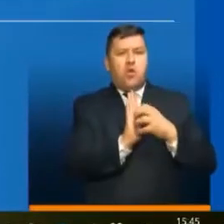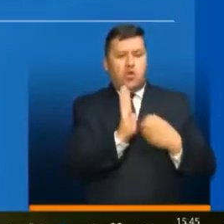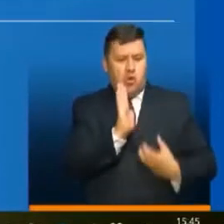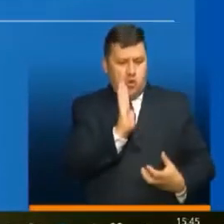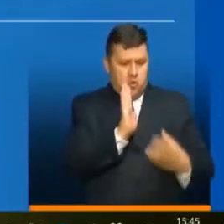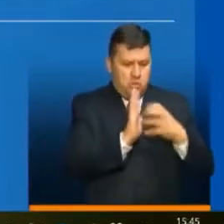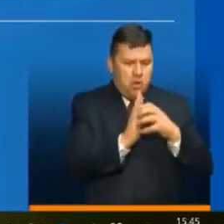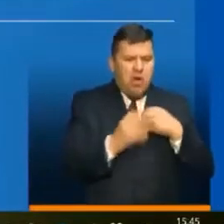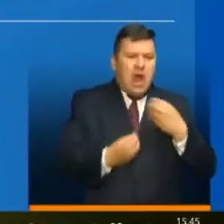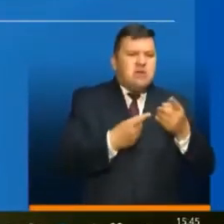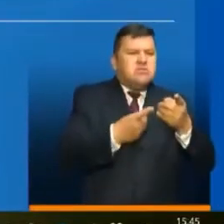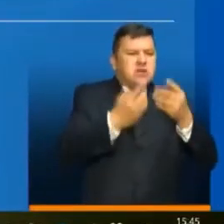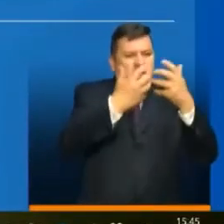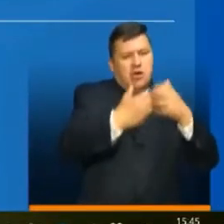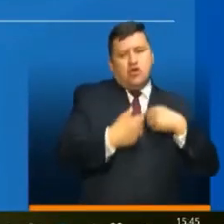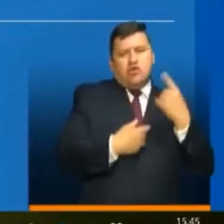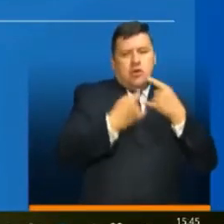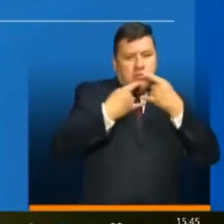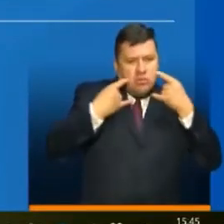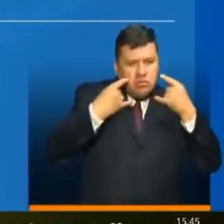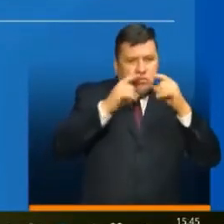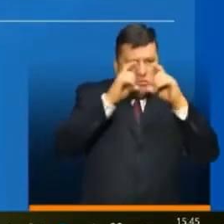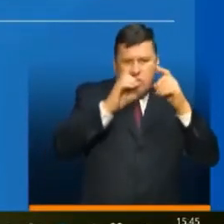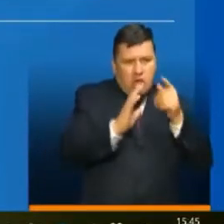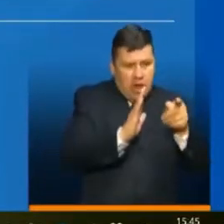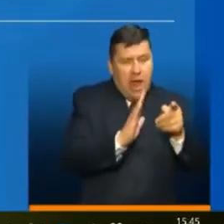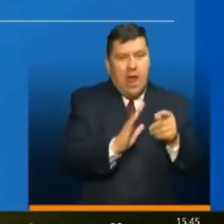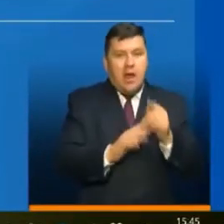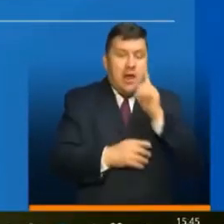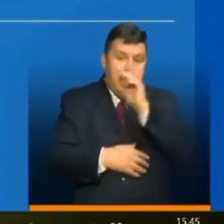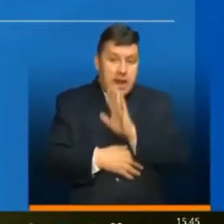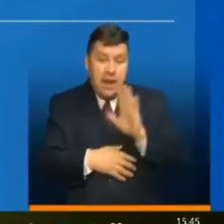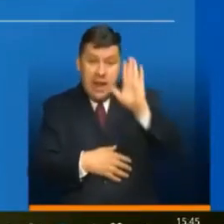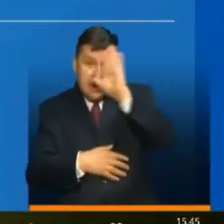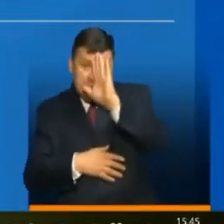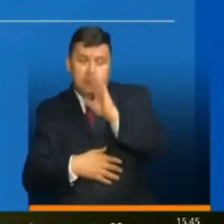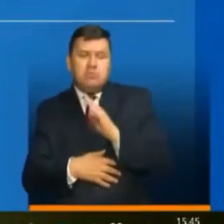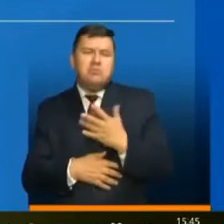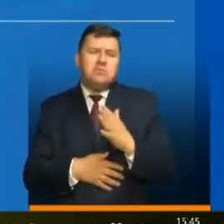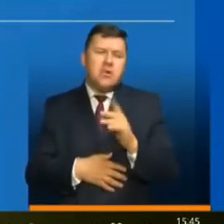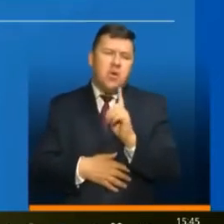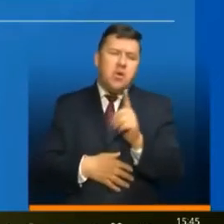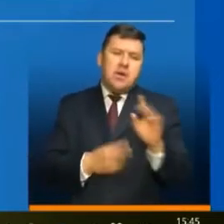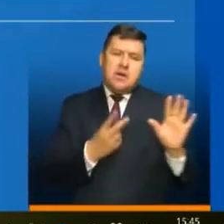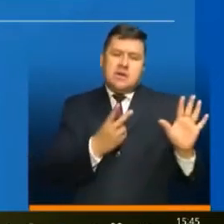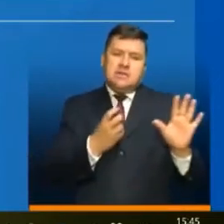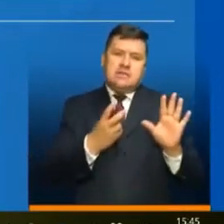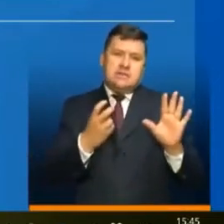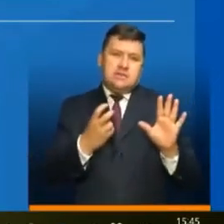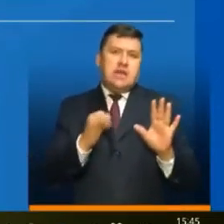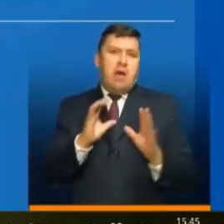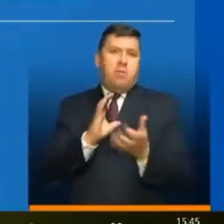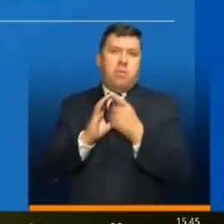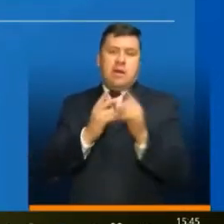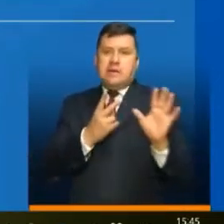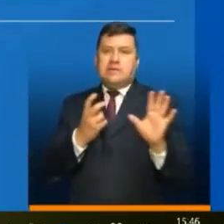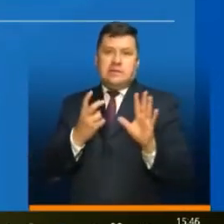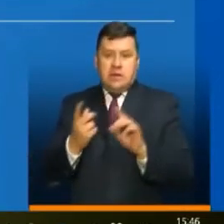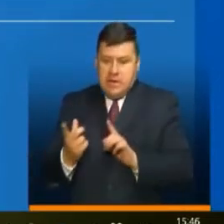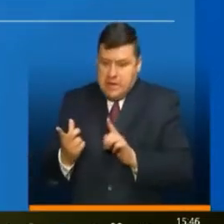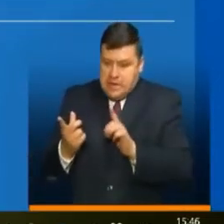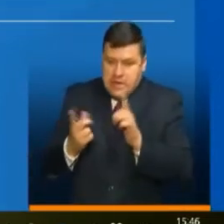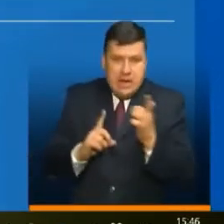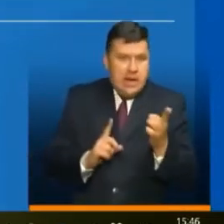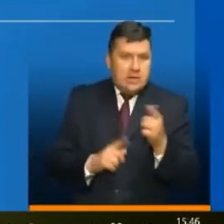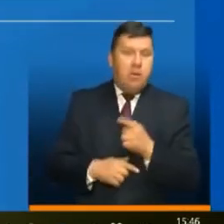poner la cantidad disponible inmediata a nosotros en el ejercicio con productores nacionales tenemos más de 700 ya proveedores que están listos